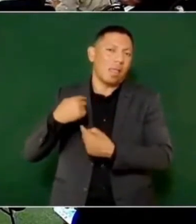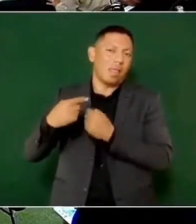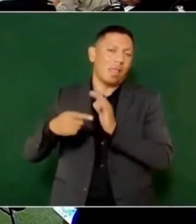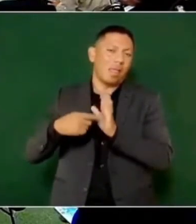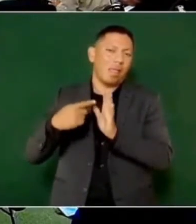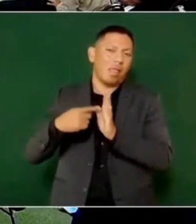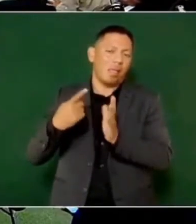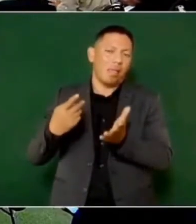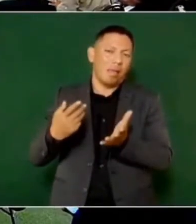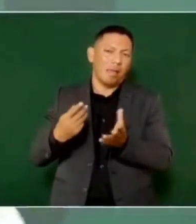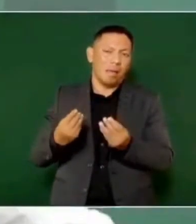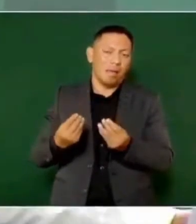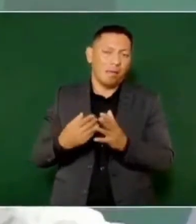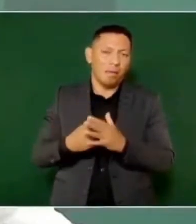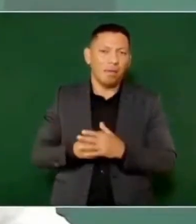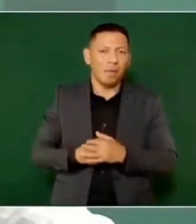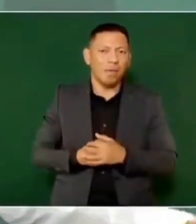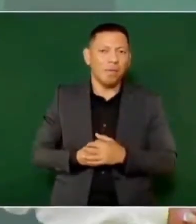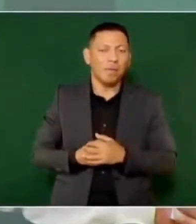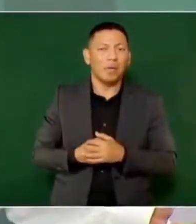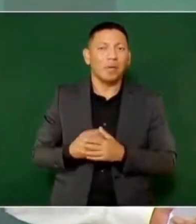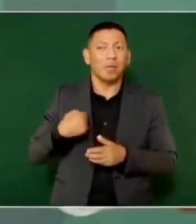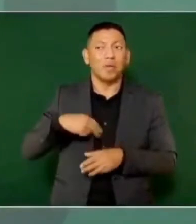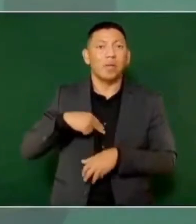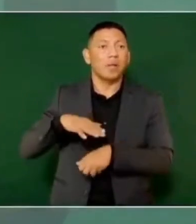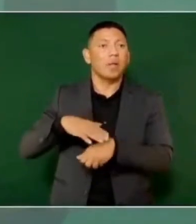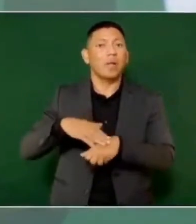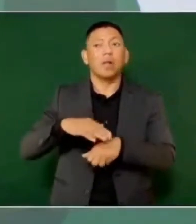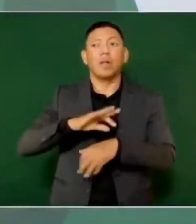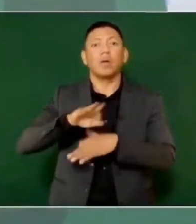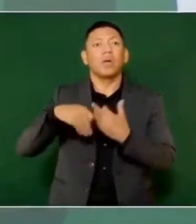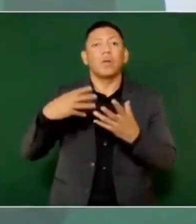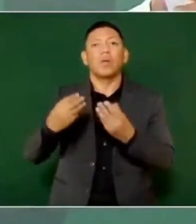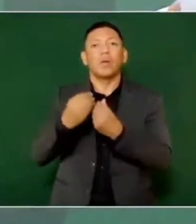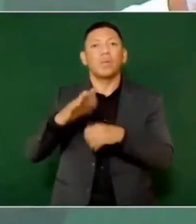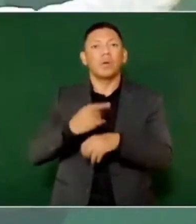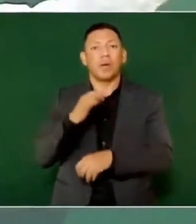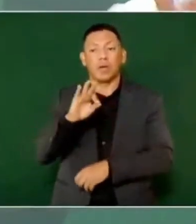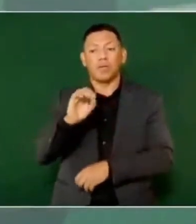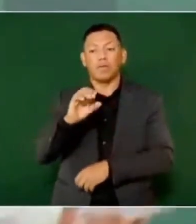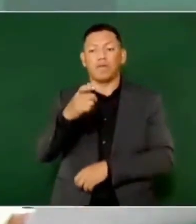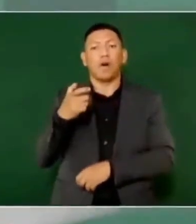a que nos uniéramos todos porque Fox iba a hacer el cambio.